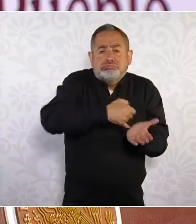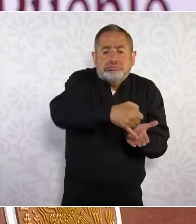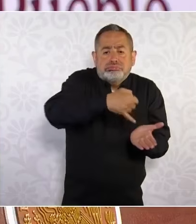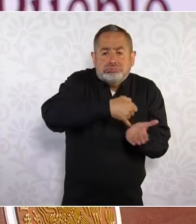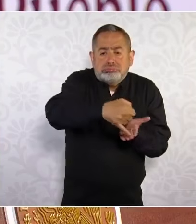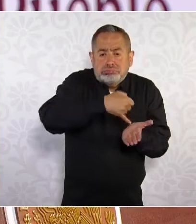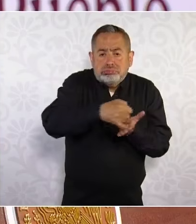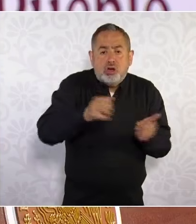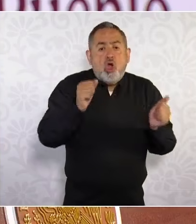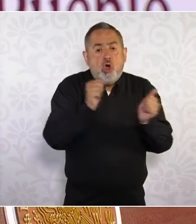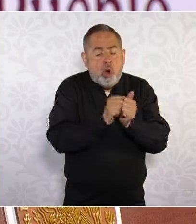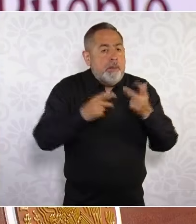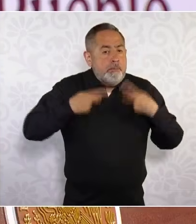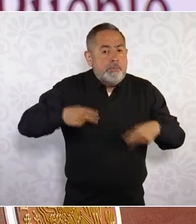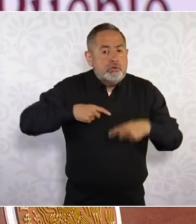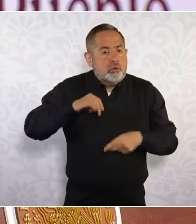con jornaleros agrícolas.